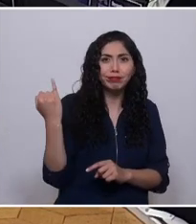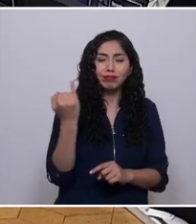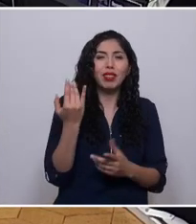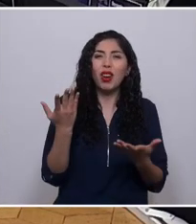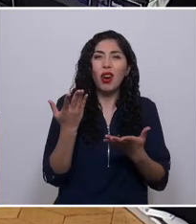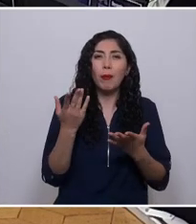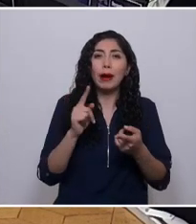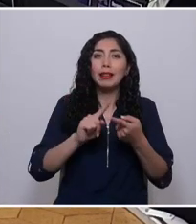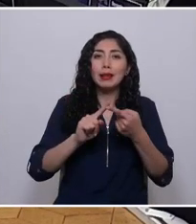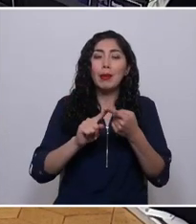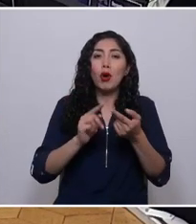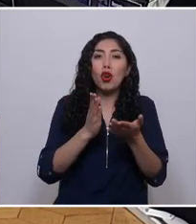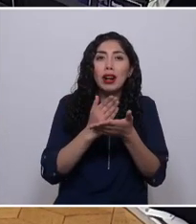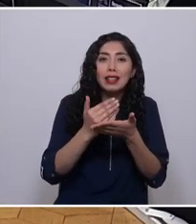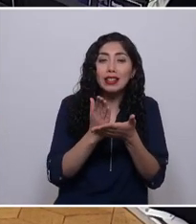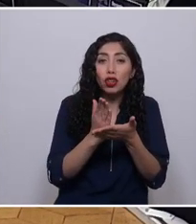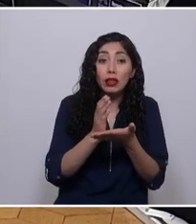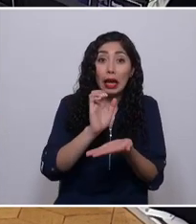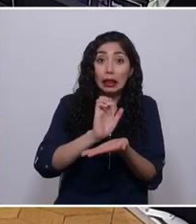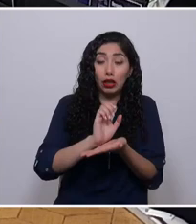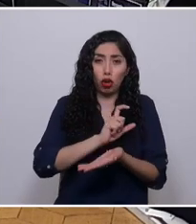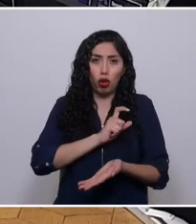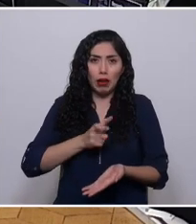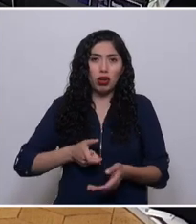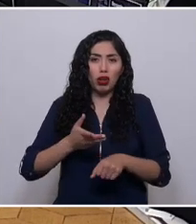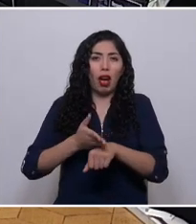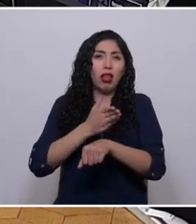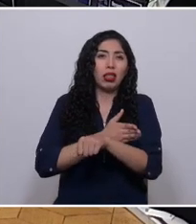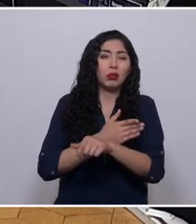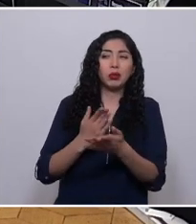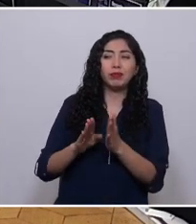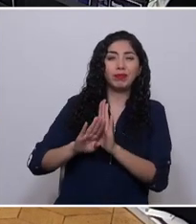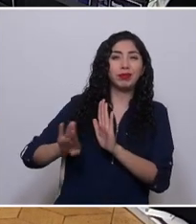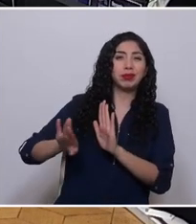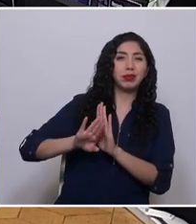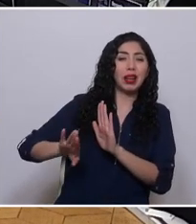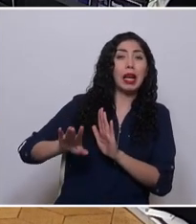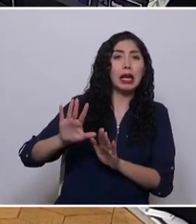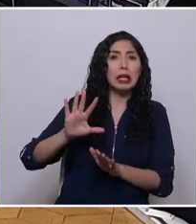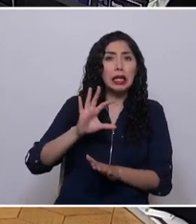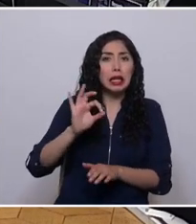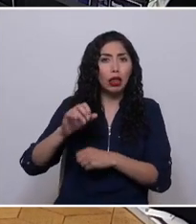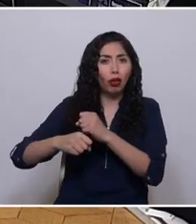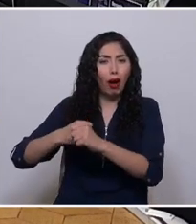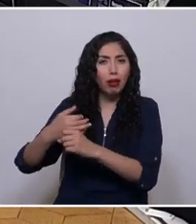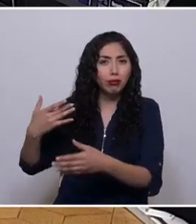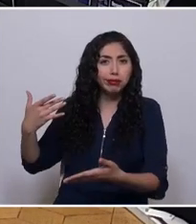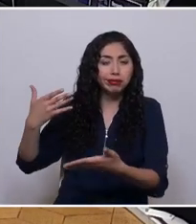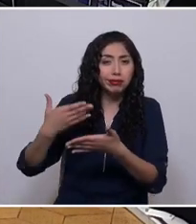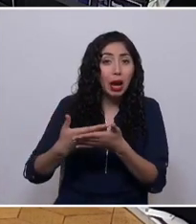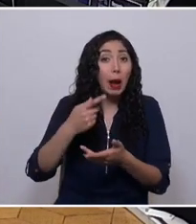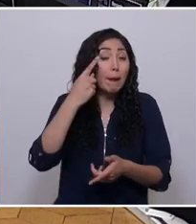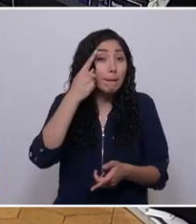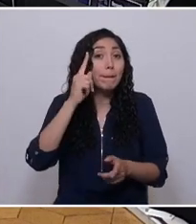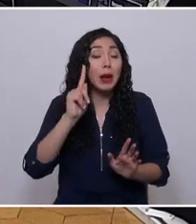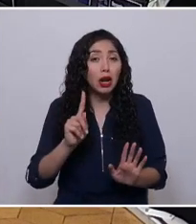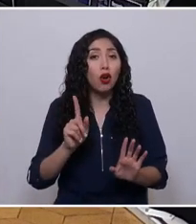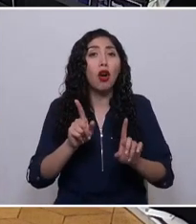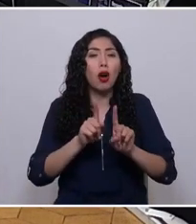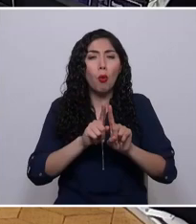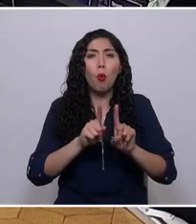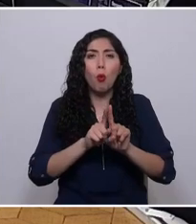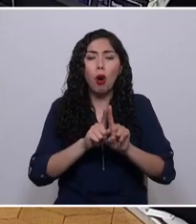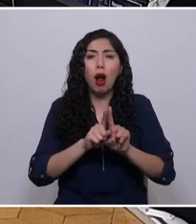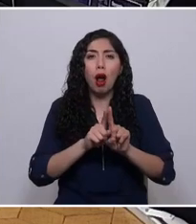organización de un Estado y un gobierno que nos ha sido ajeno por 500 años. Sin embargo, no podemos desconocer que dar lugar a las